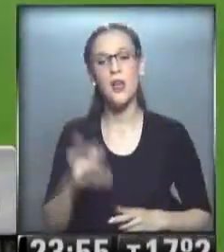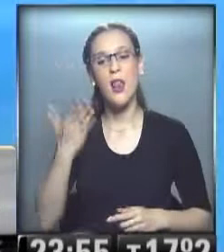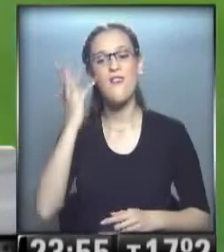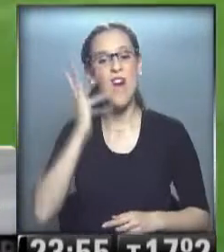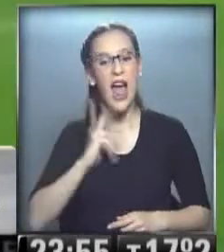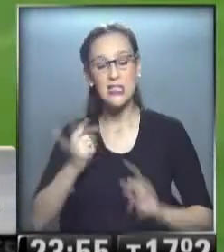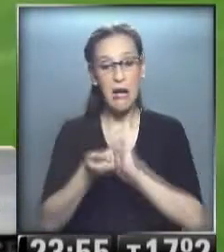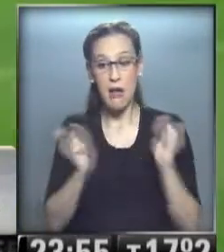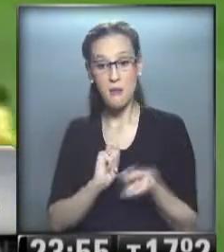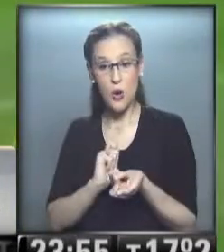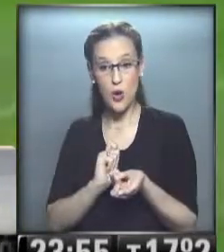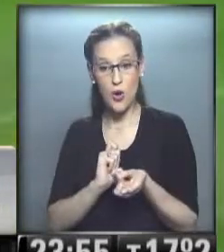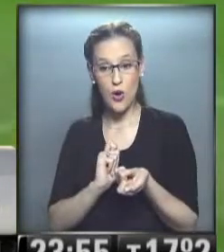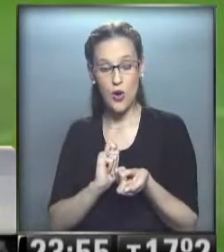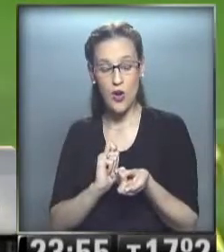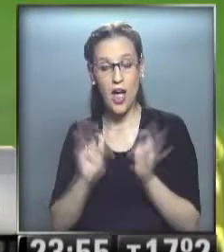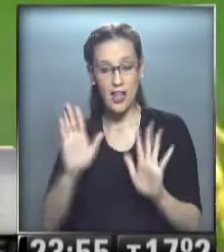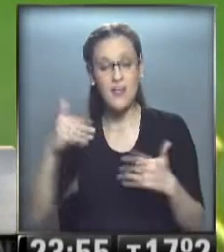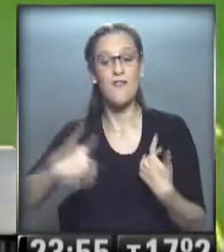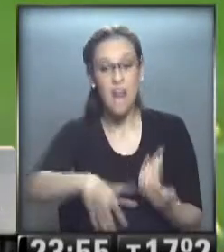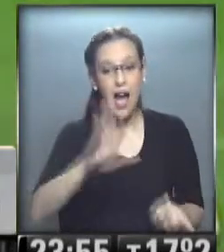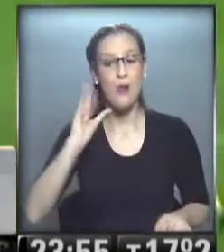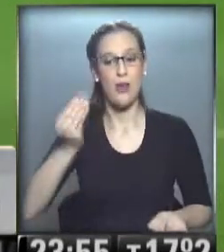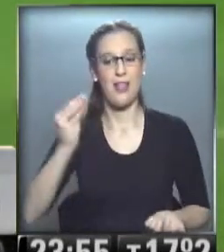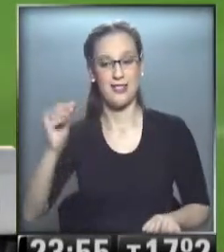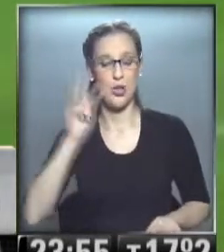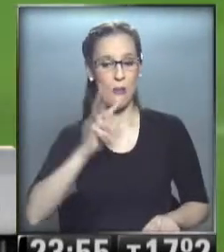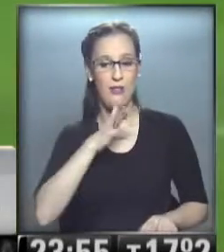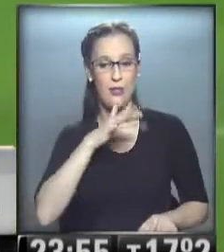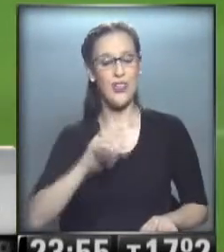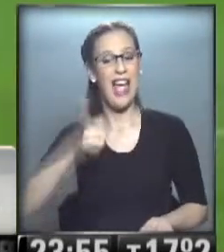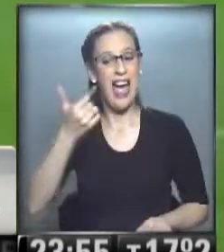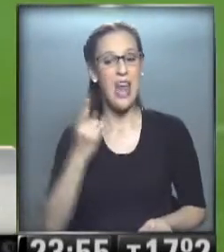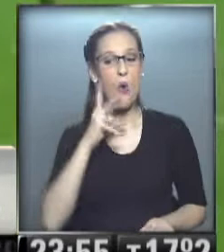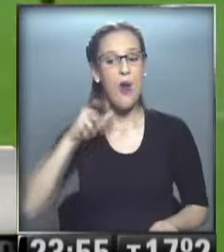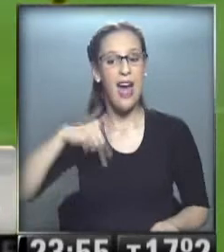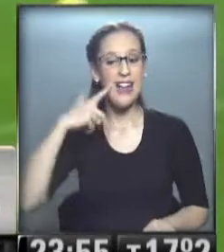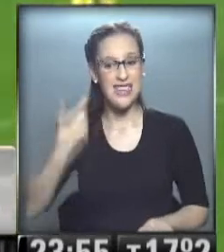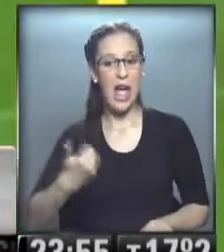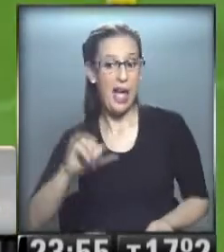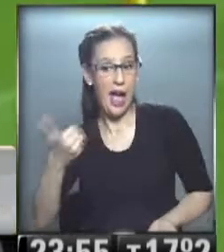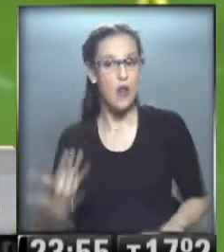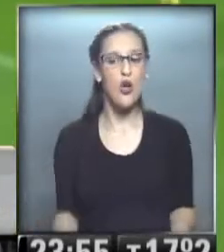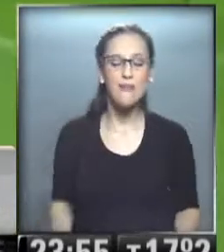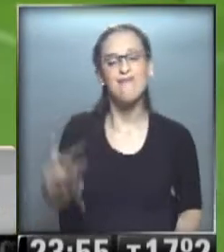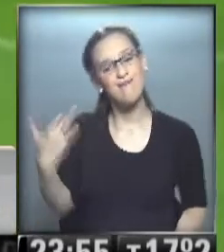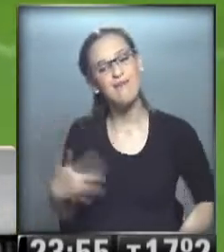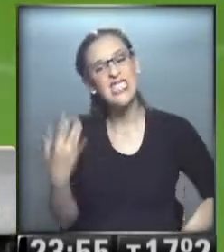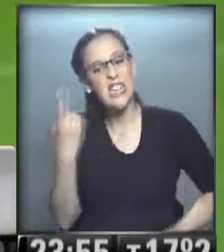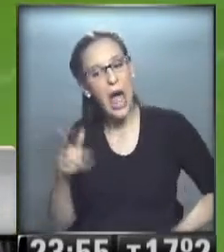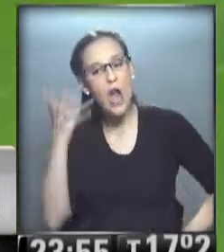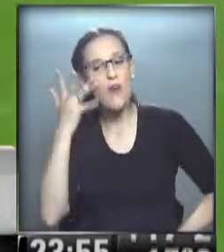dio vuelta y de esta manera también estará en Brasil. Vencieron a Ucrania por 3-0. Está bien, era raro que no esté Francia. 2-0